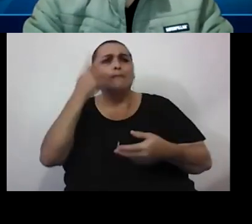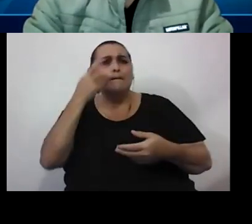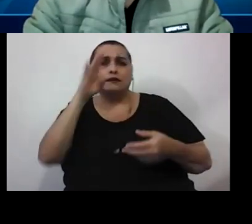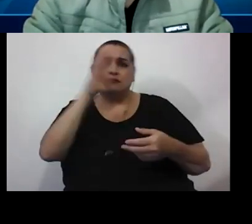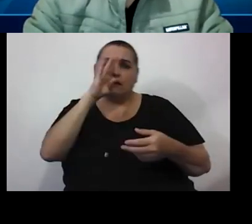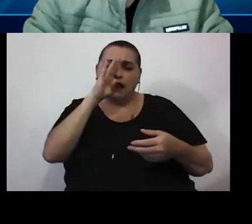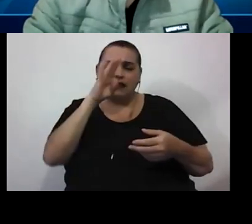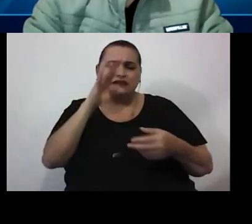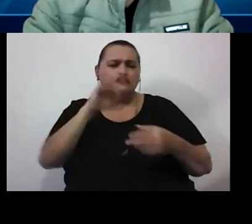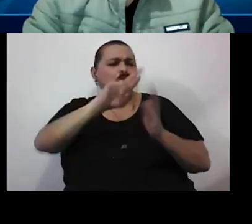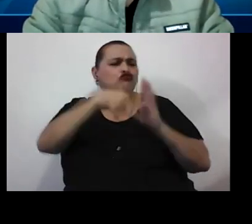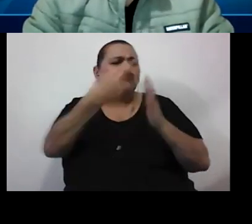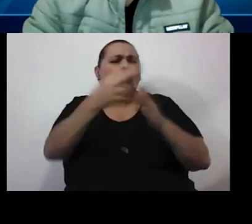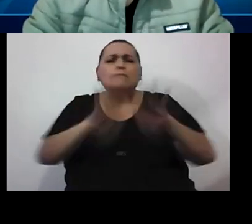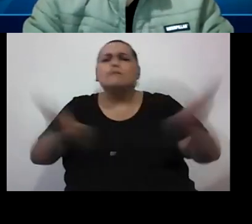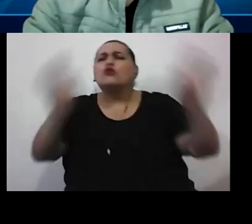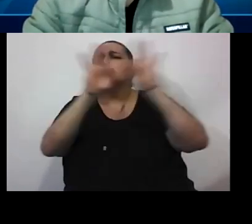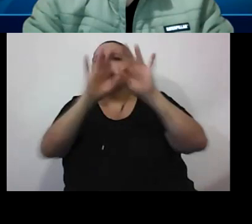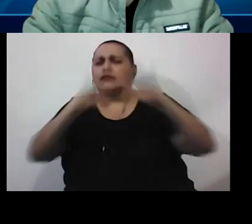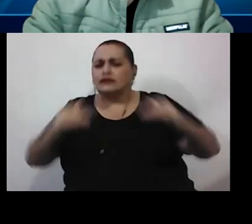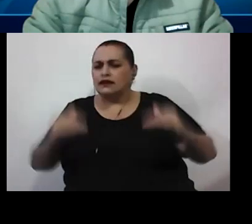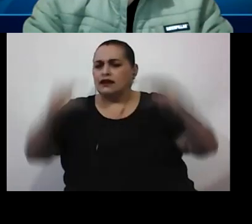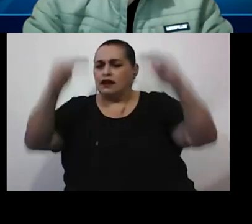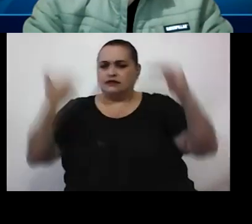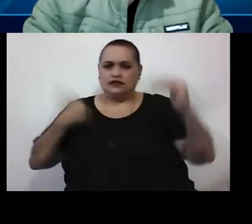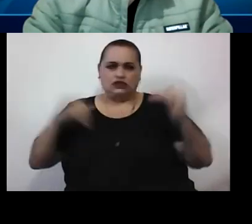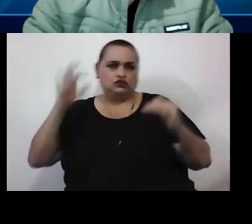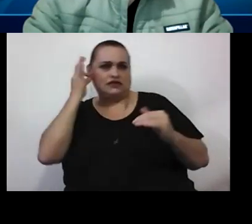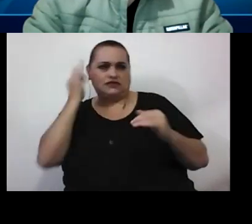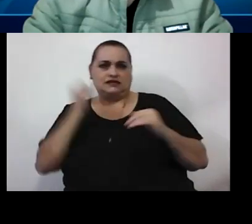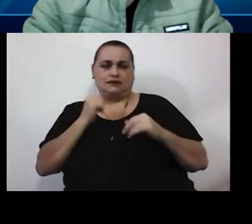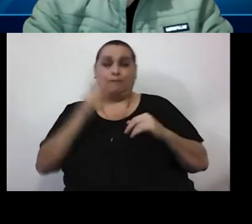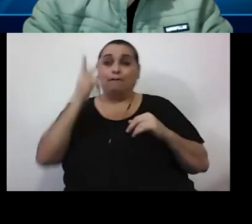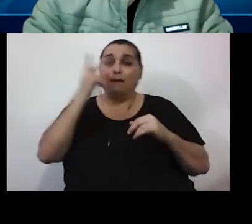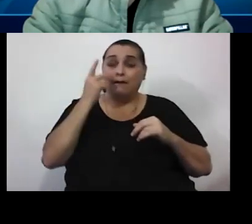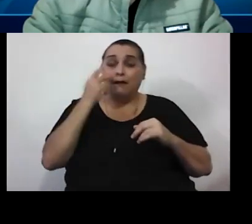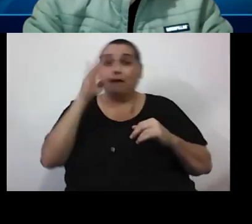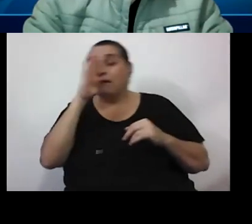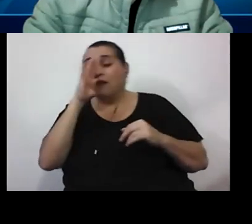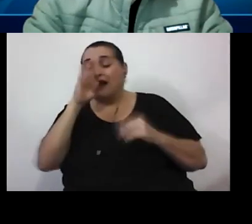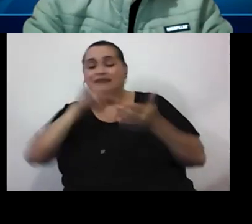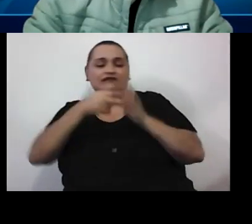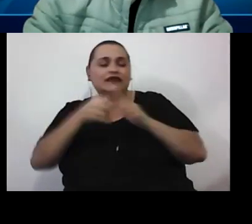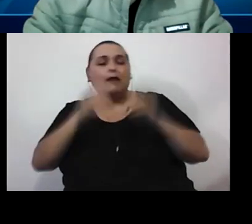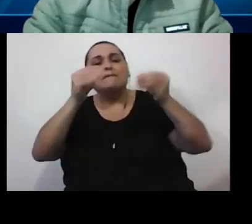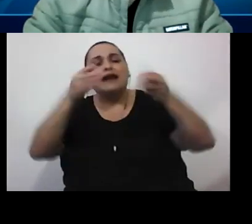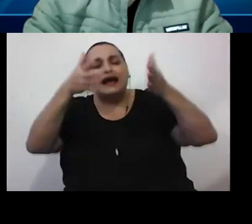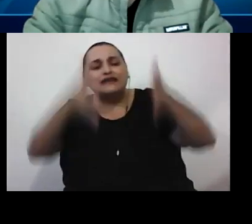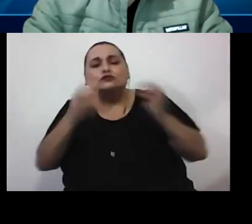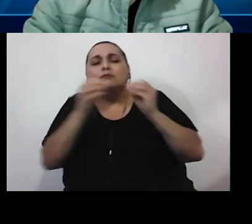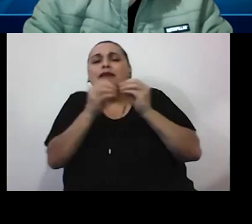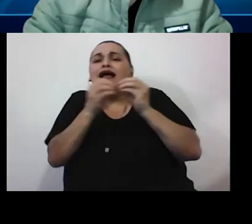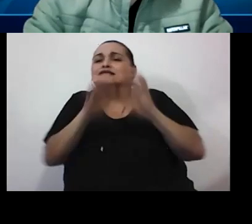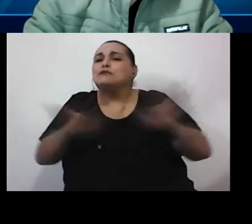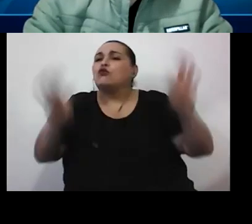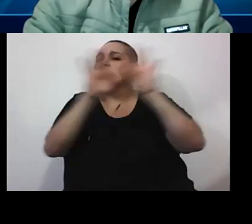crianza de niños y niñas. Y que papás y mamás son las maestras y los maestros más importantes, los modelos a seguir,